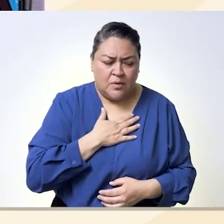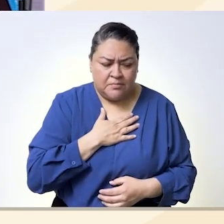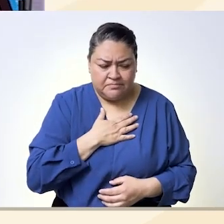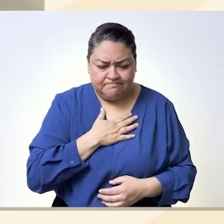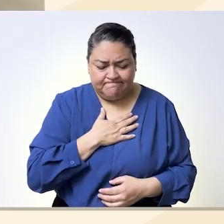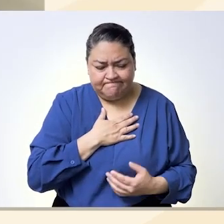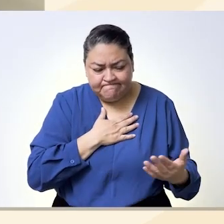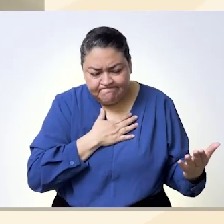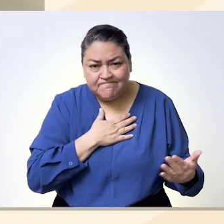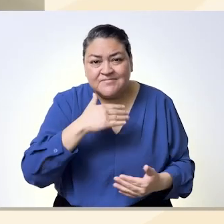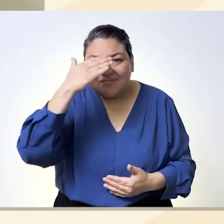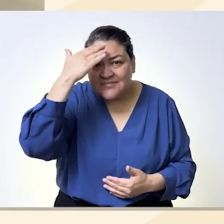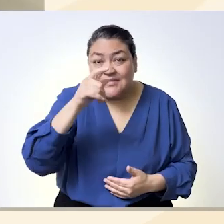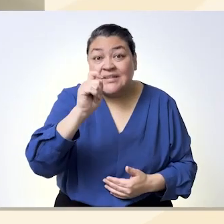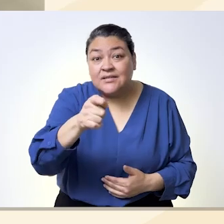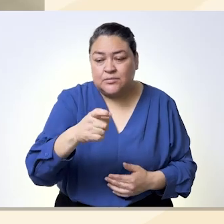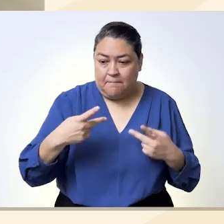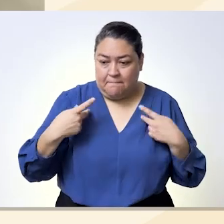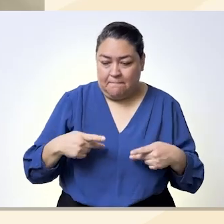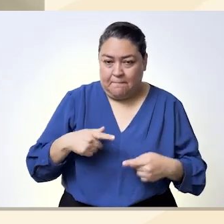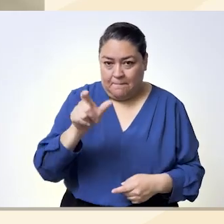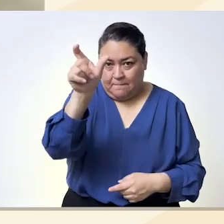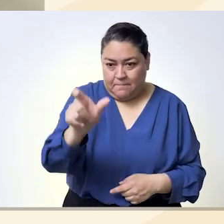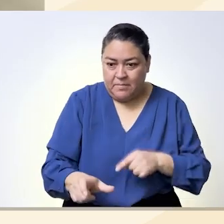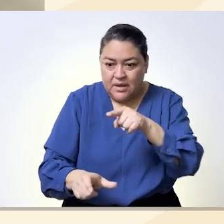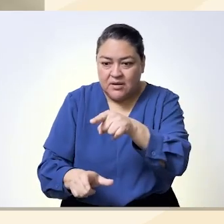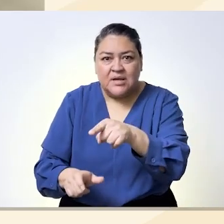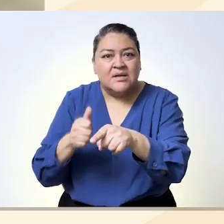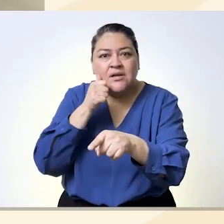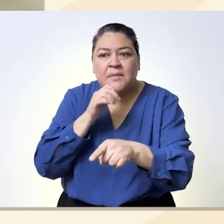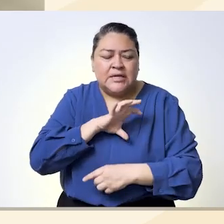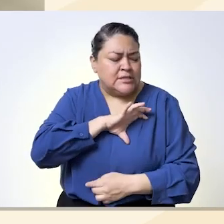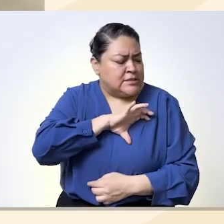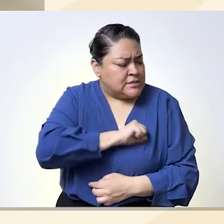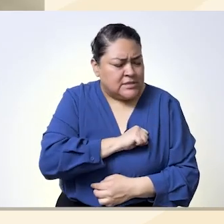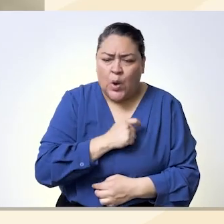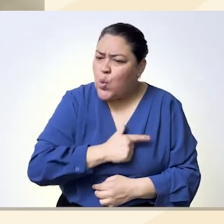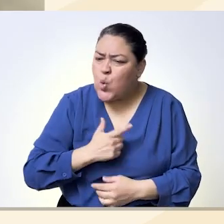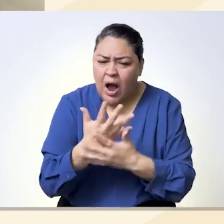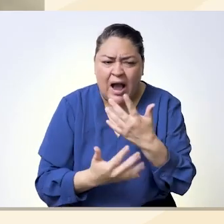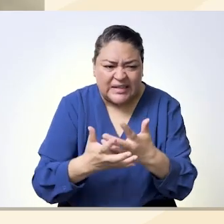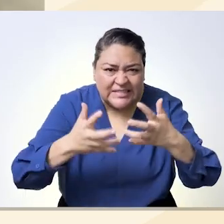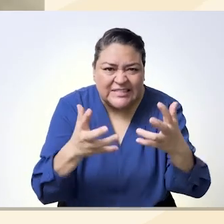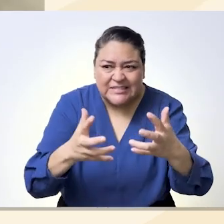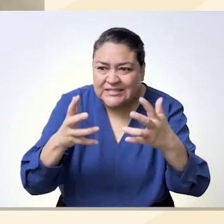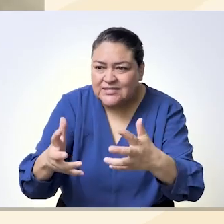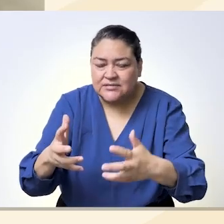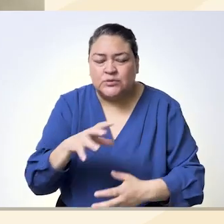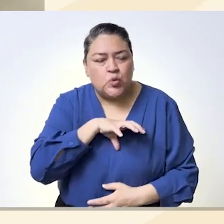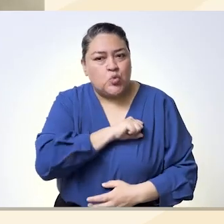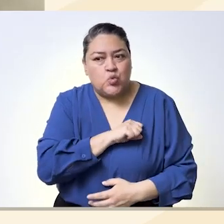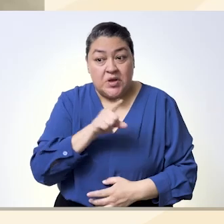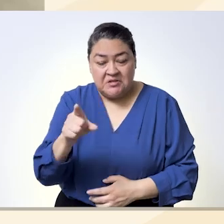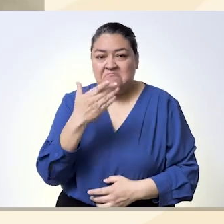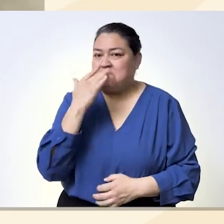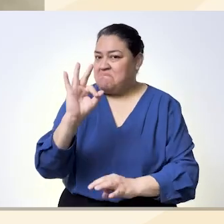Yo creo que a veces el ser una persona apasionada, la gente se asusta, pero tiene